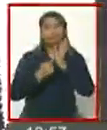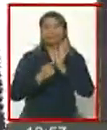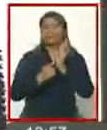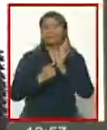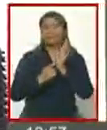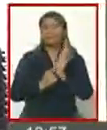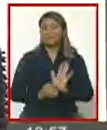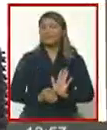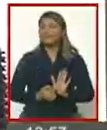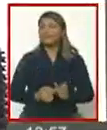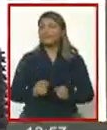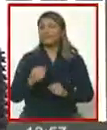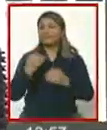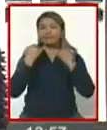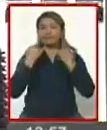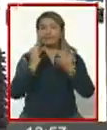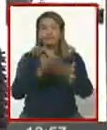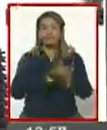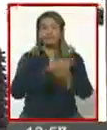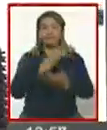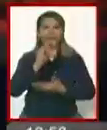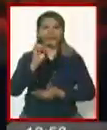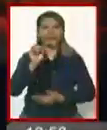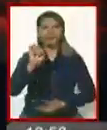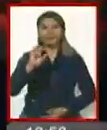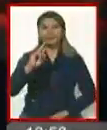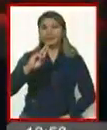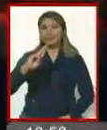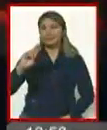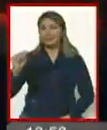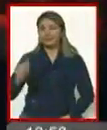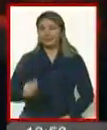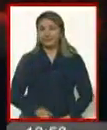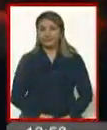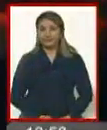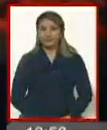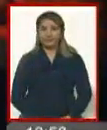la presentación de la Sinfónica de la Sierra.